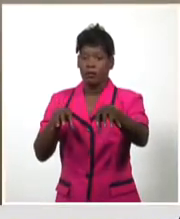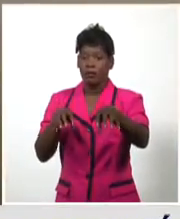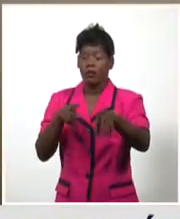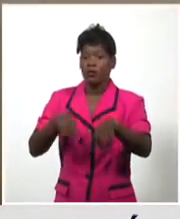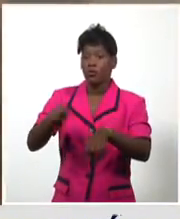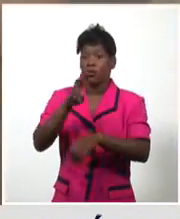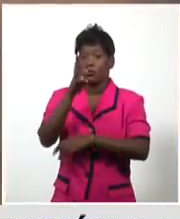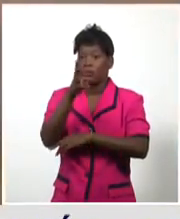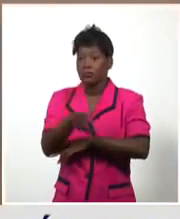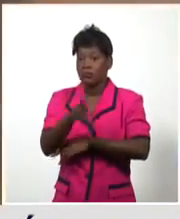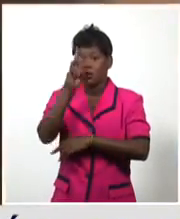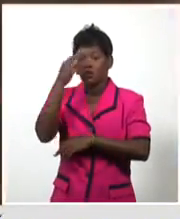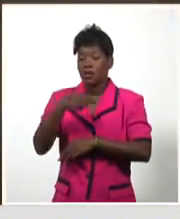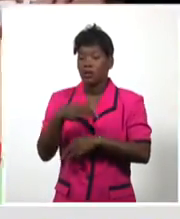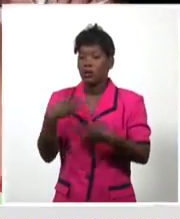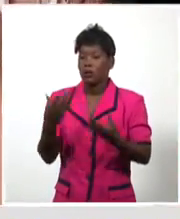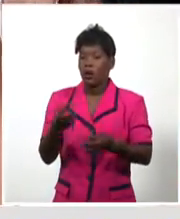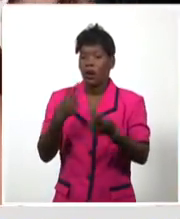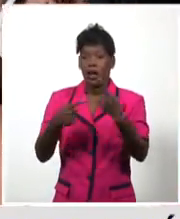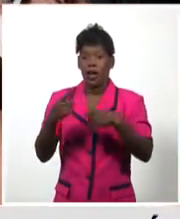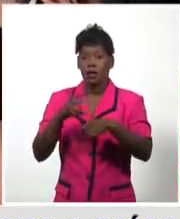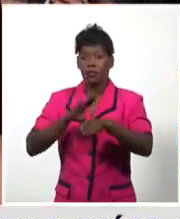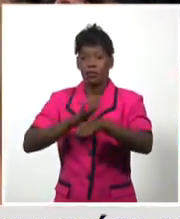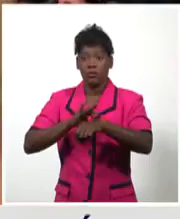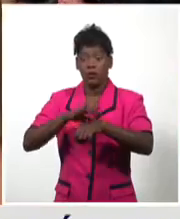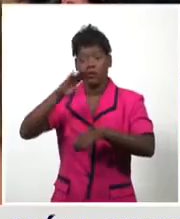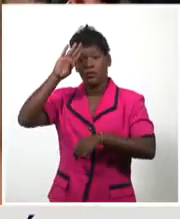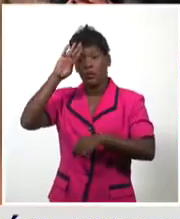manifestaciones febriles para evitar la transmisión